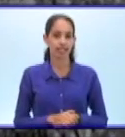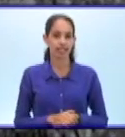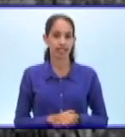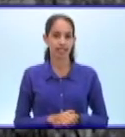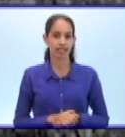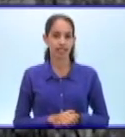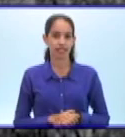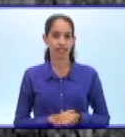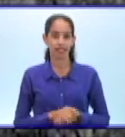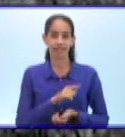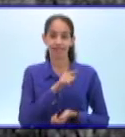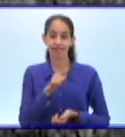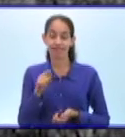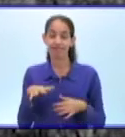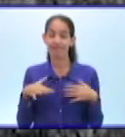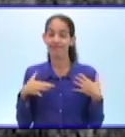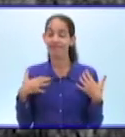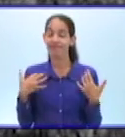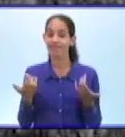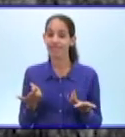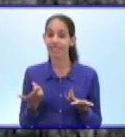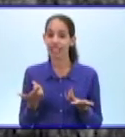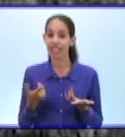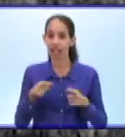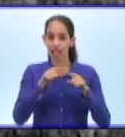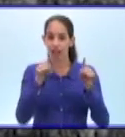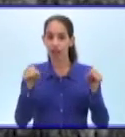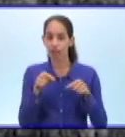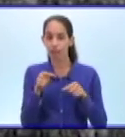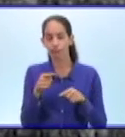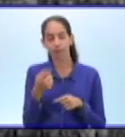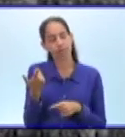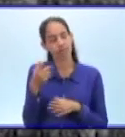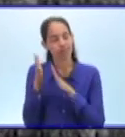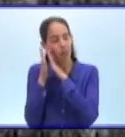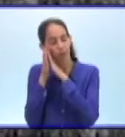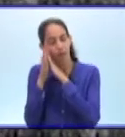que en brazos de un espacio me reclino,